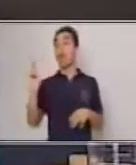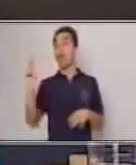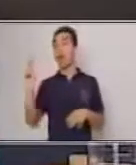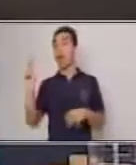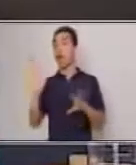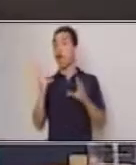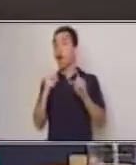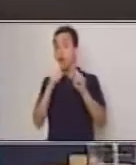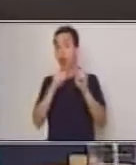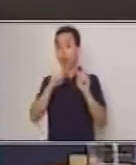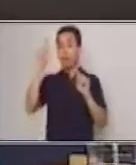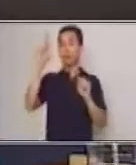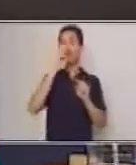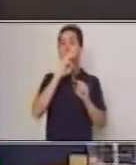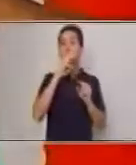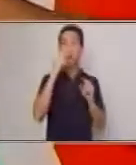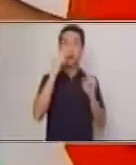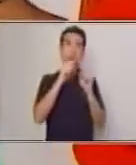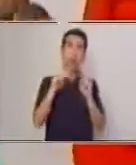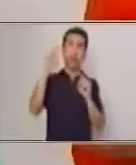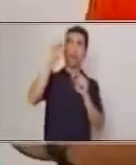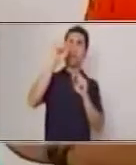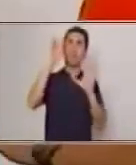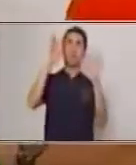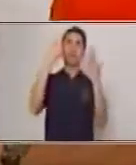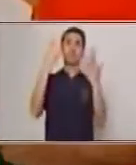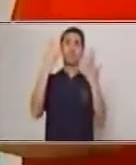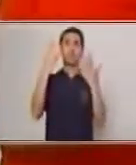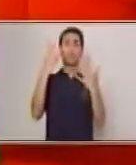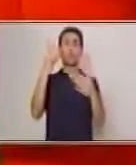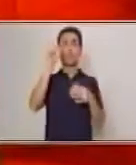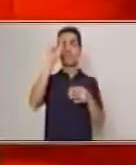a la 18. La tercera parte de 18.